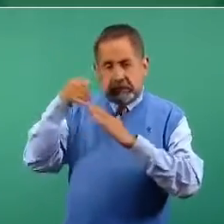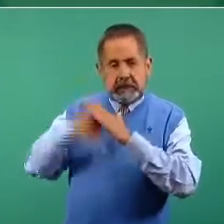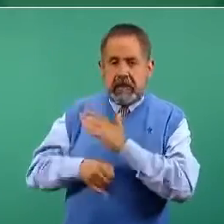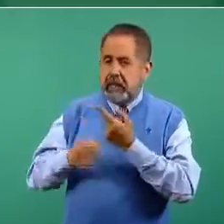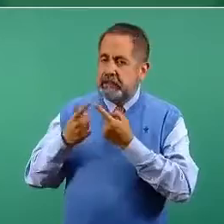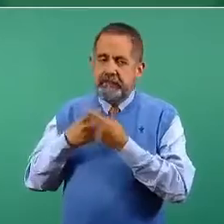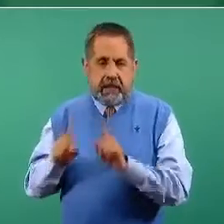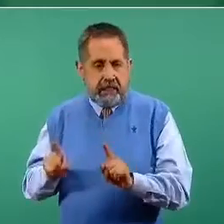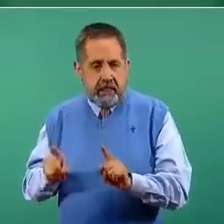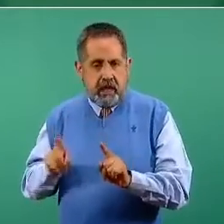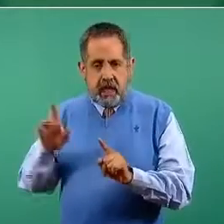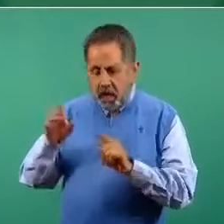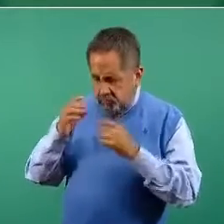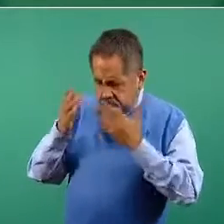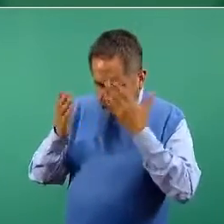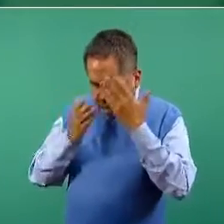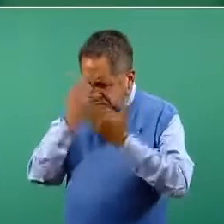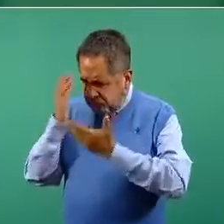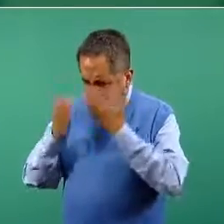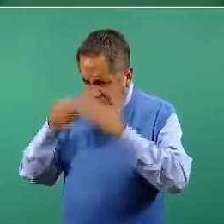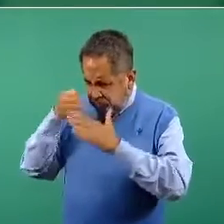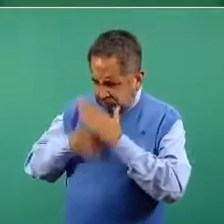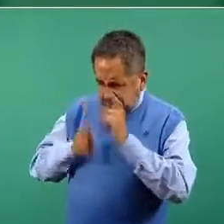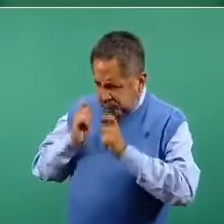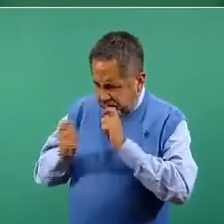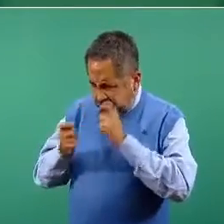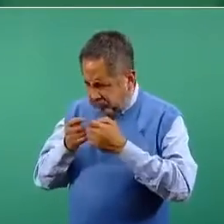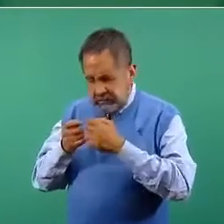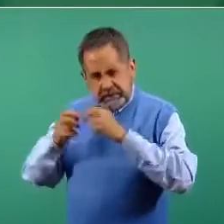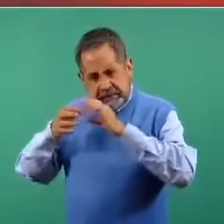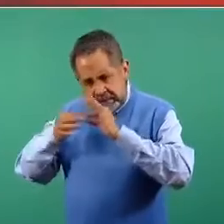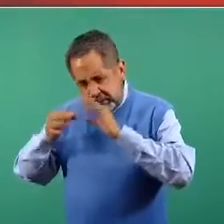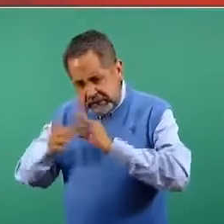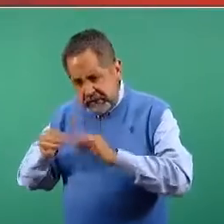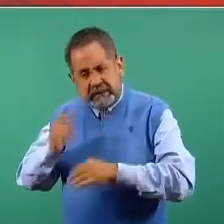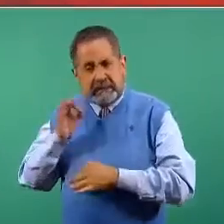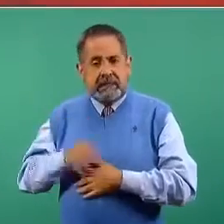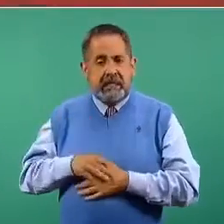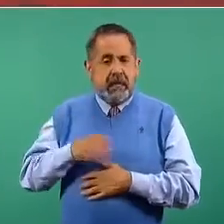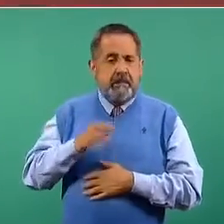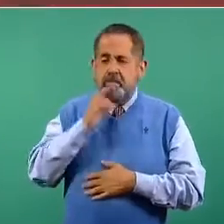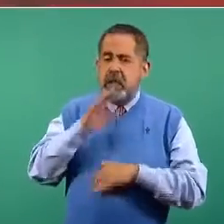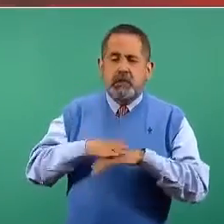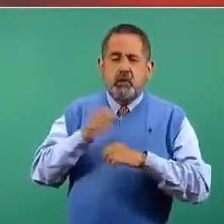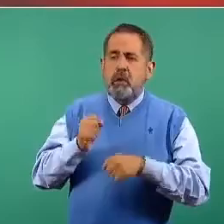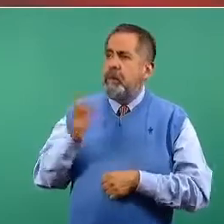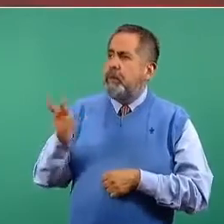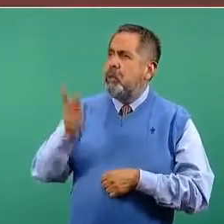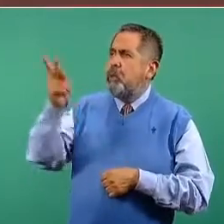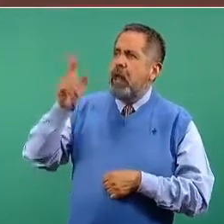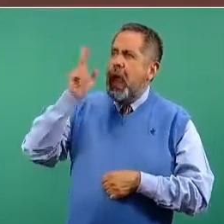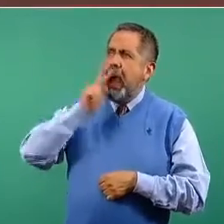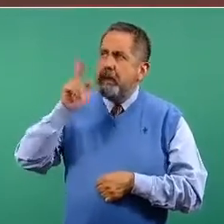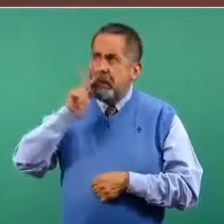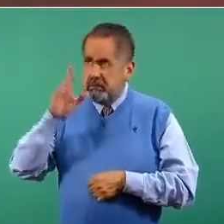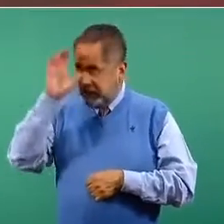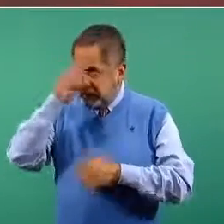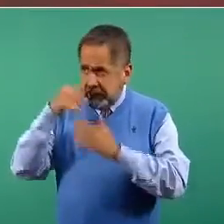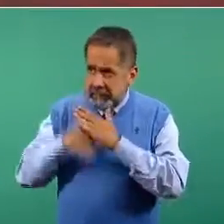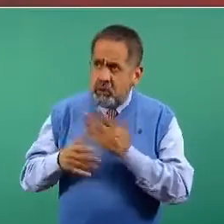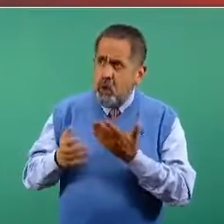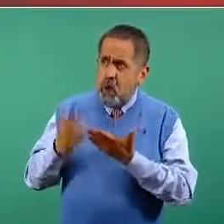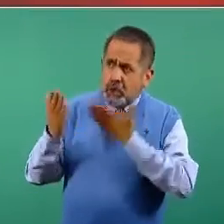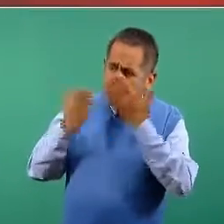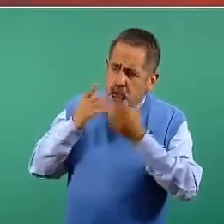y en los campos técnicos, en donde acudimos a fuentes verificadas, a evidencia documental, a